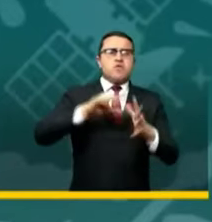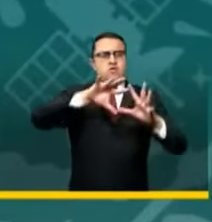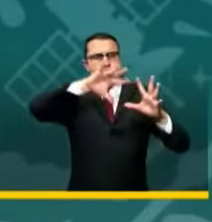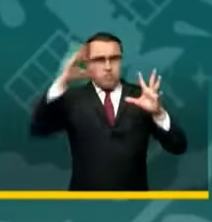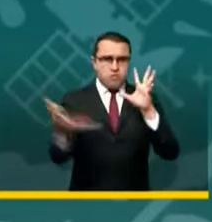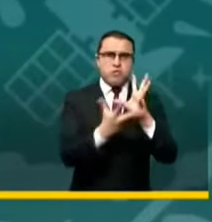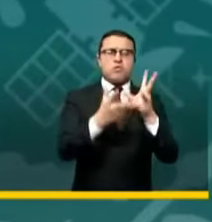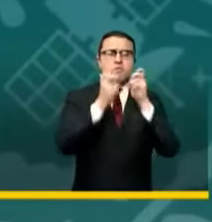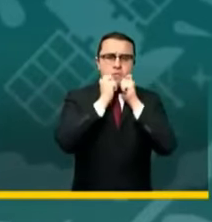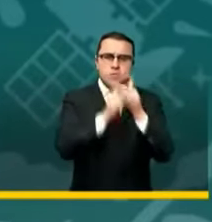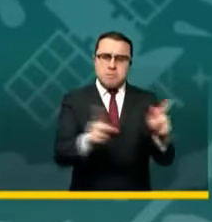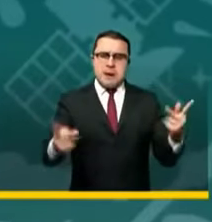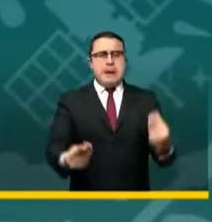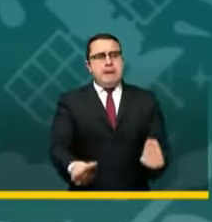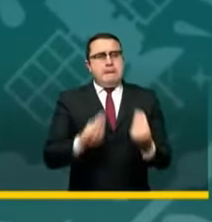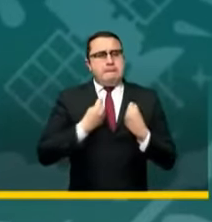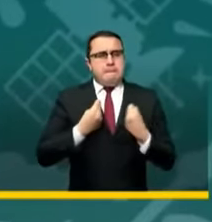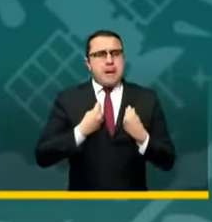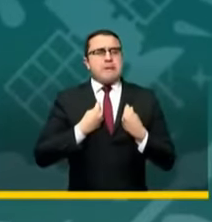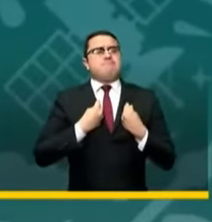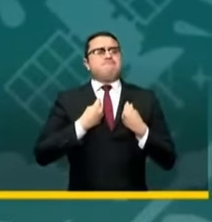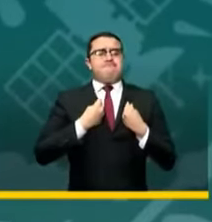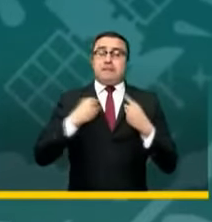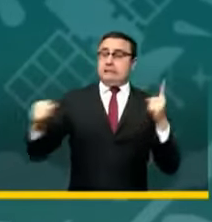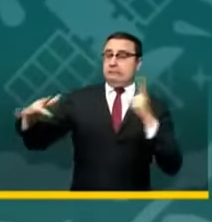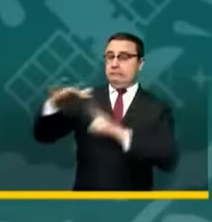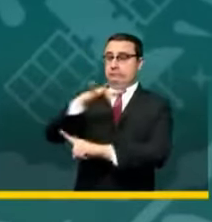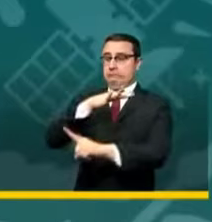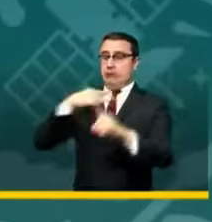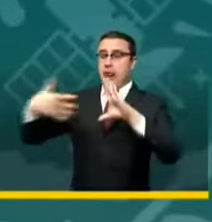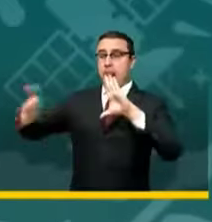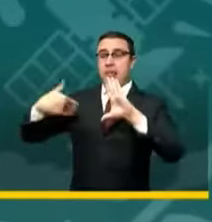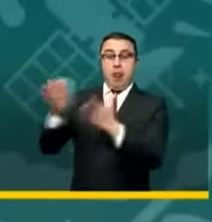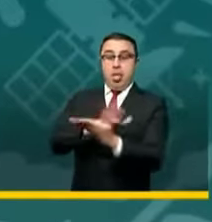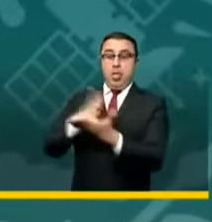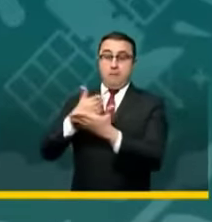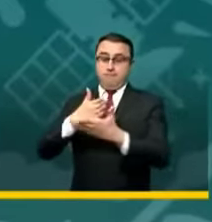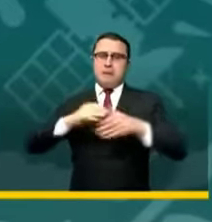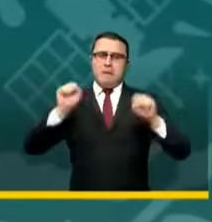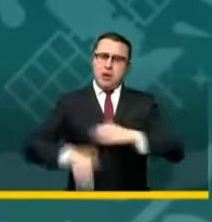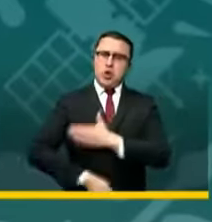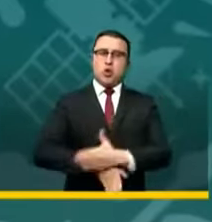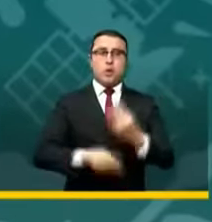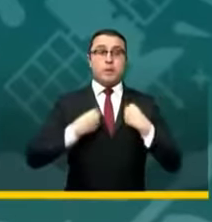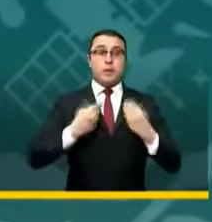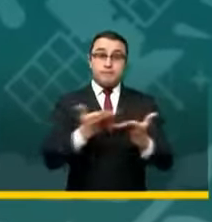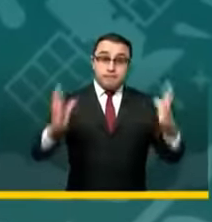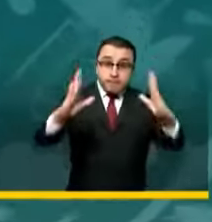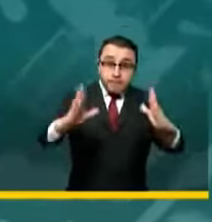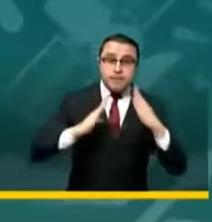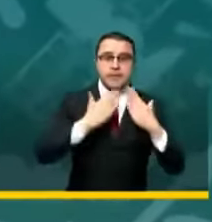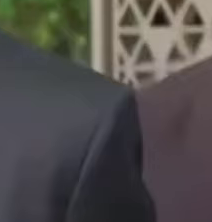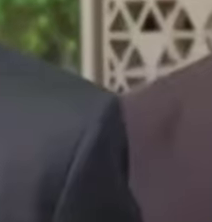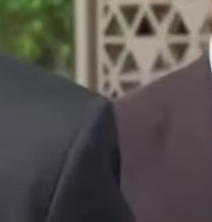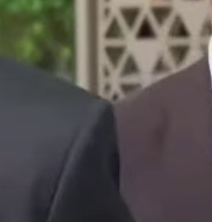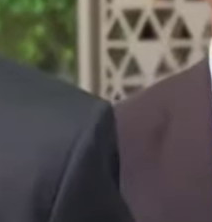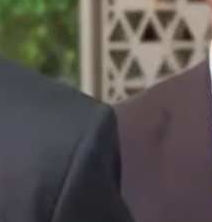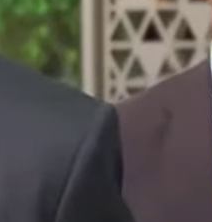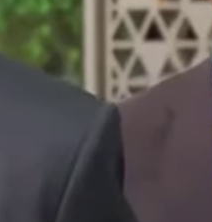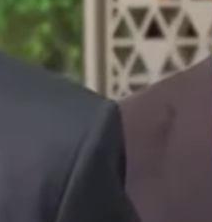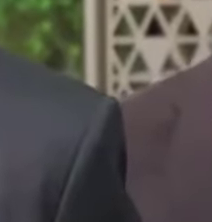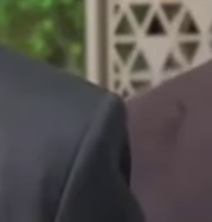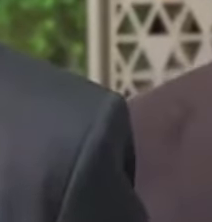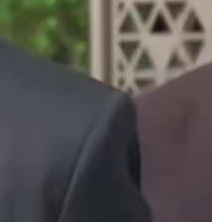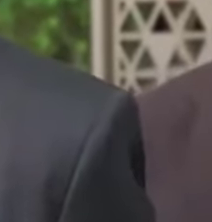una humanidad viva en medio de los despojos de la crisis climática. Gracias, muy amable. Habla usted